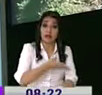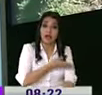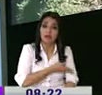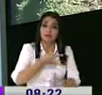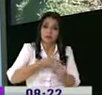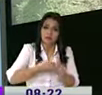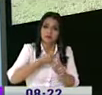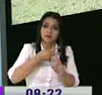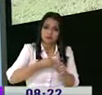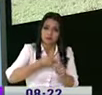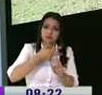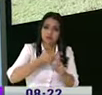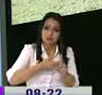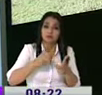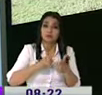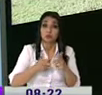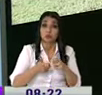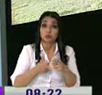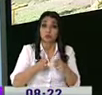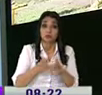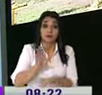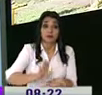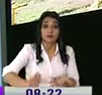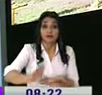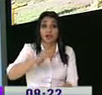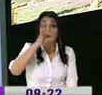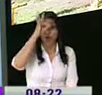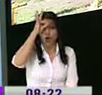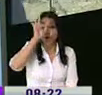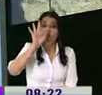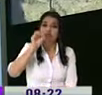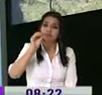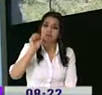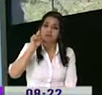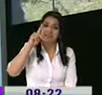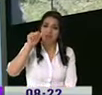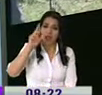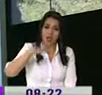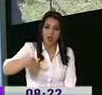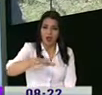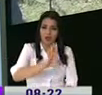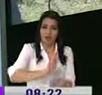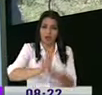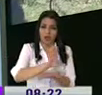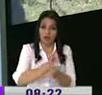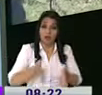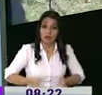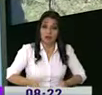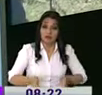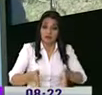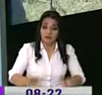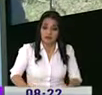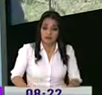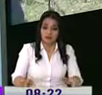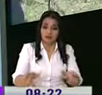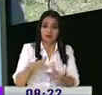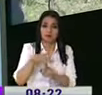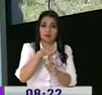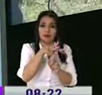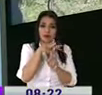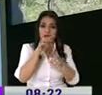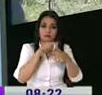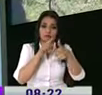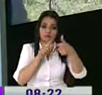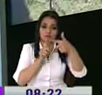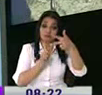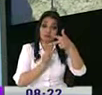atrás, varios problemas, los cuales he desembocado en este petitorio, vialidad y veredas. 2 cosas que le preocupan a